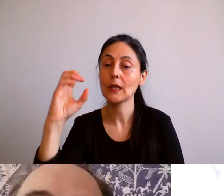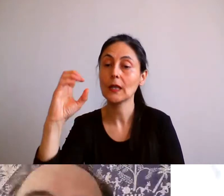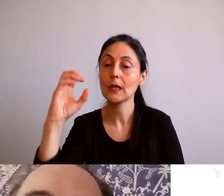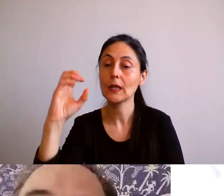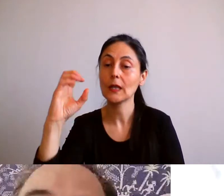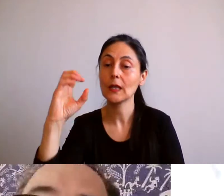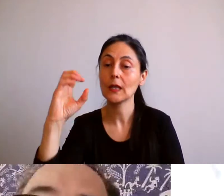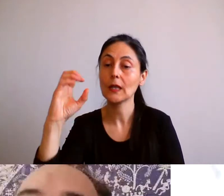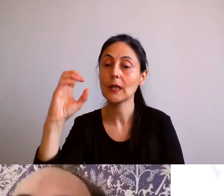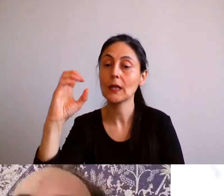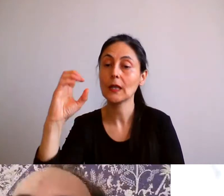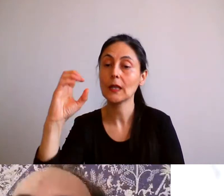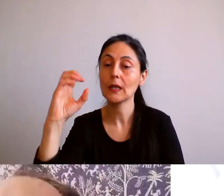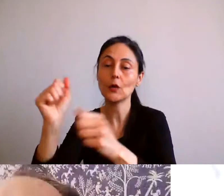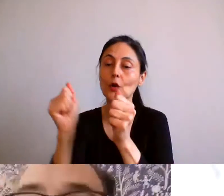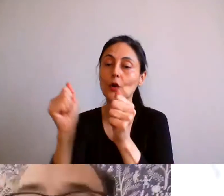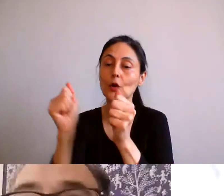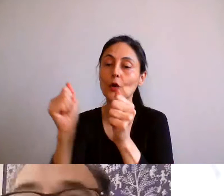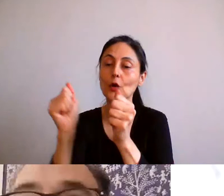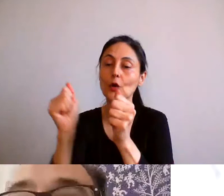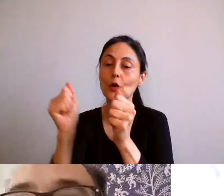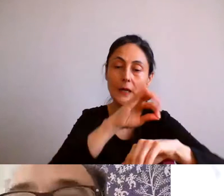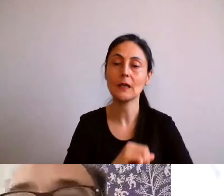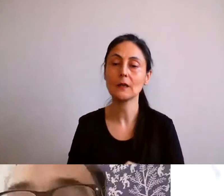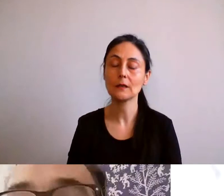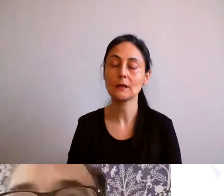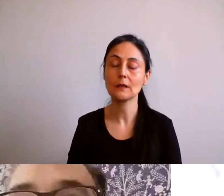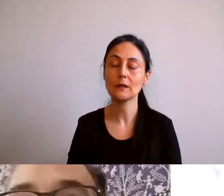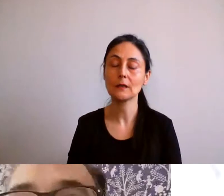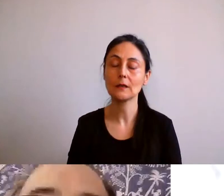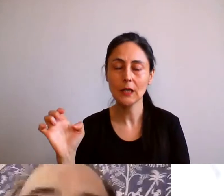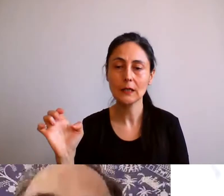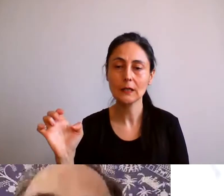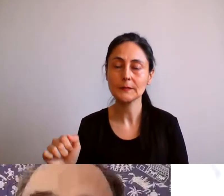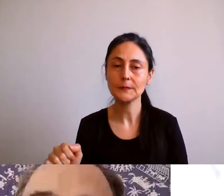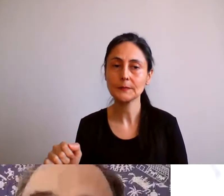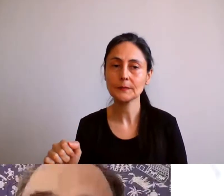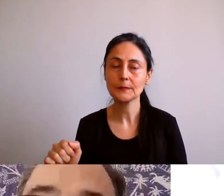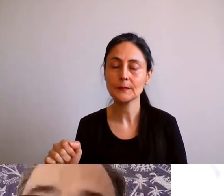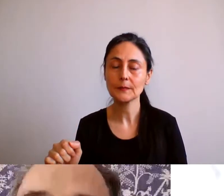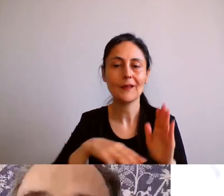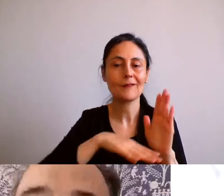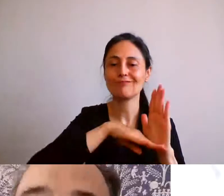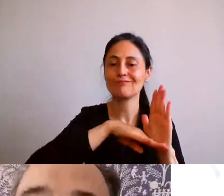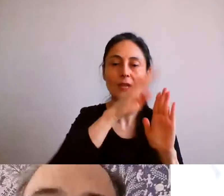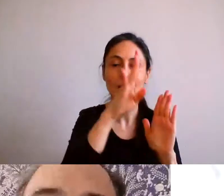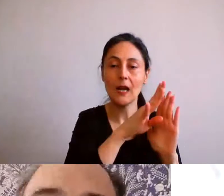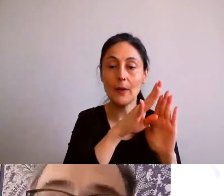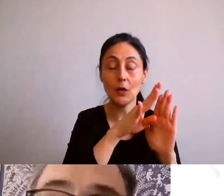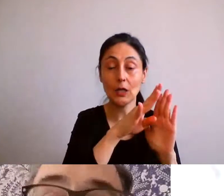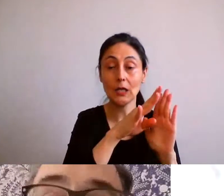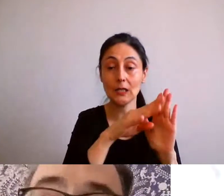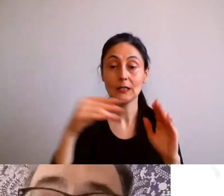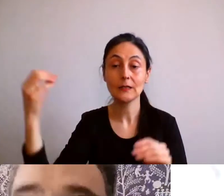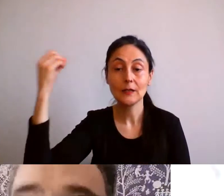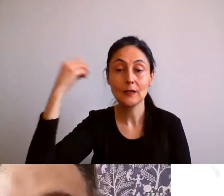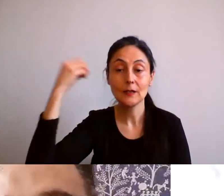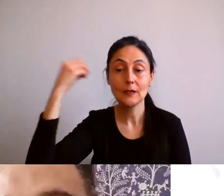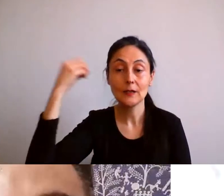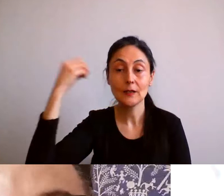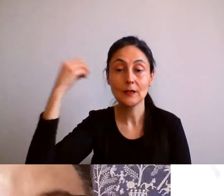con médicos incluso, porque en general la mayoría de nuestra formación es súper solitaria. Con suerte